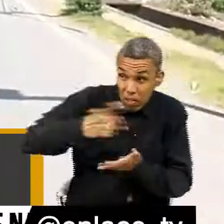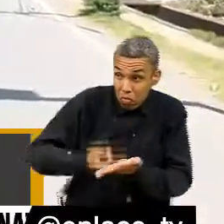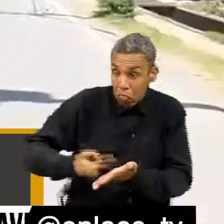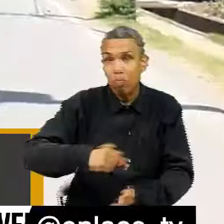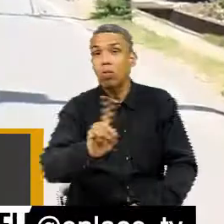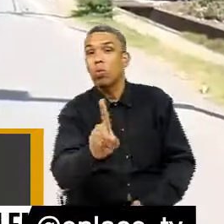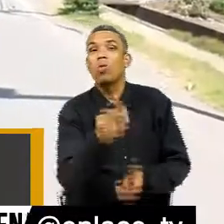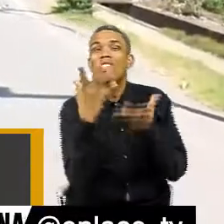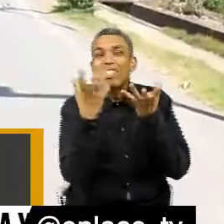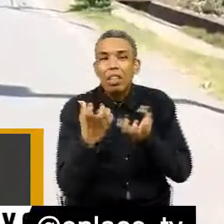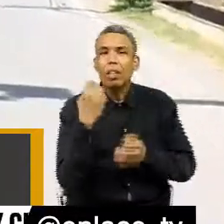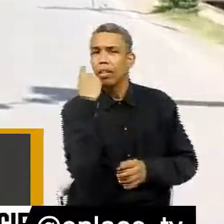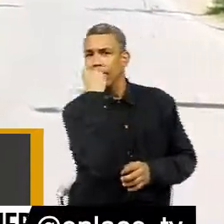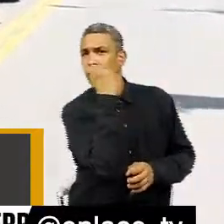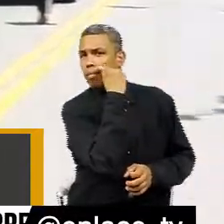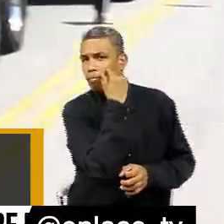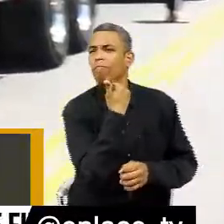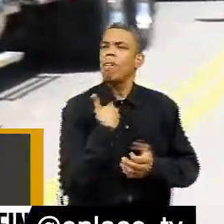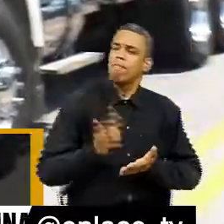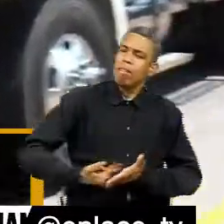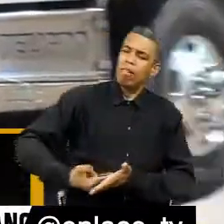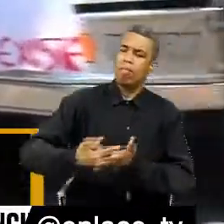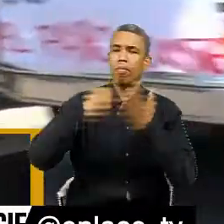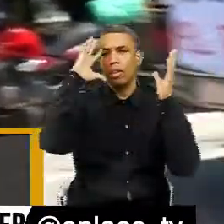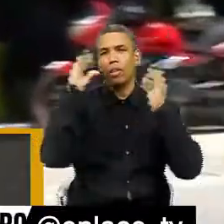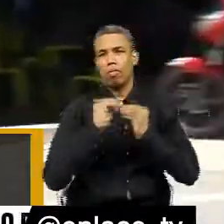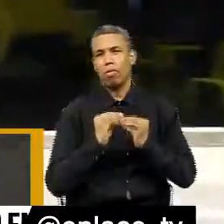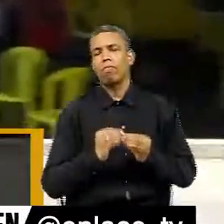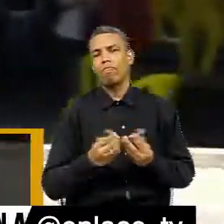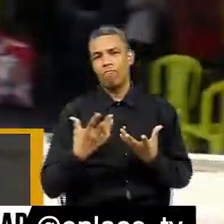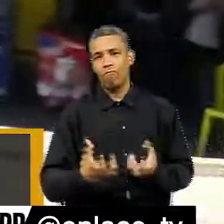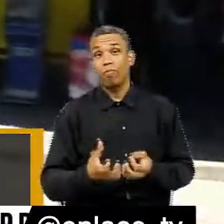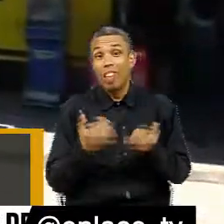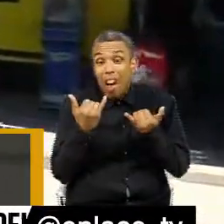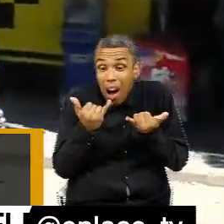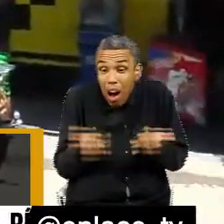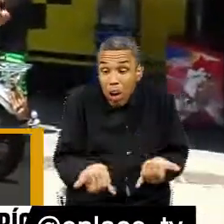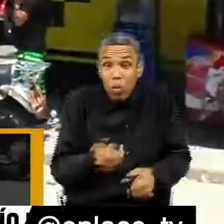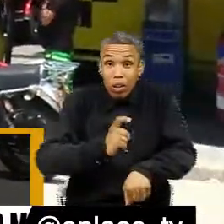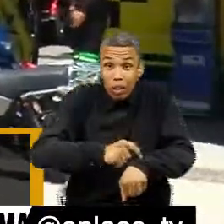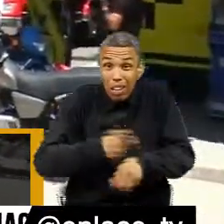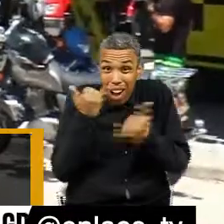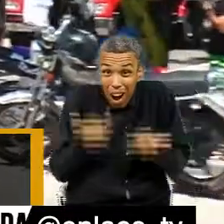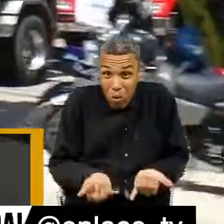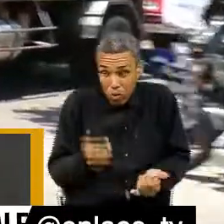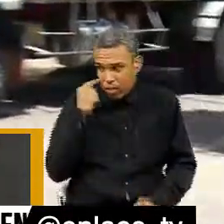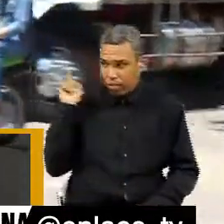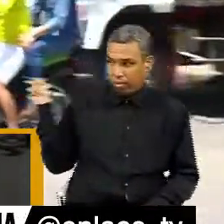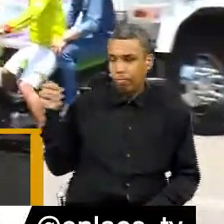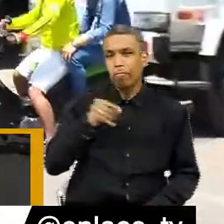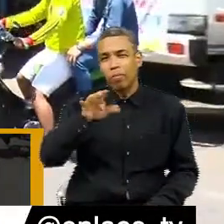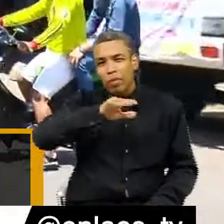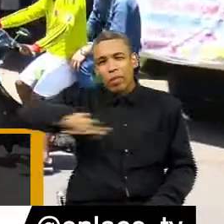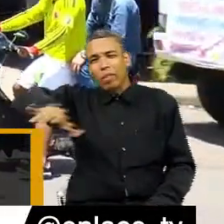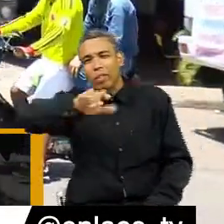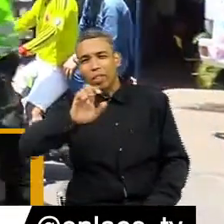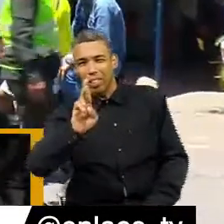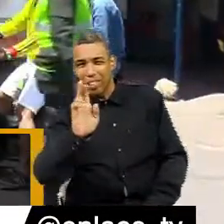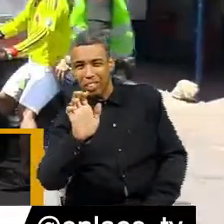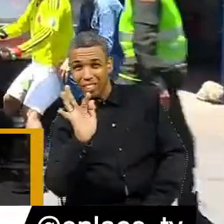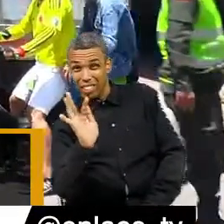en directo. En este momento, lo que ustedes ven en pantalla es lo que sucede en el sector del Retén, en donde permanecen